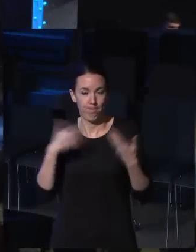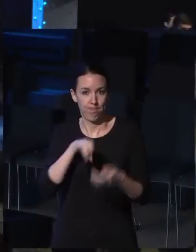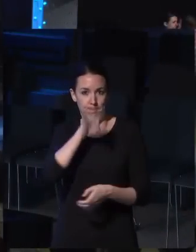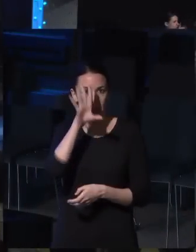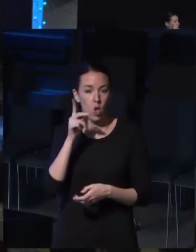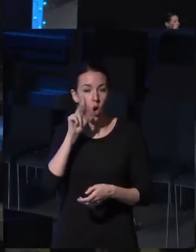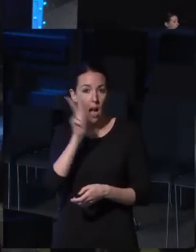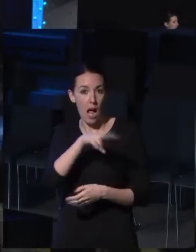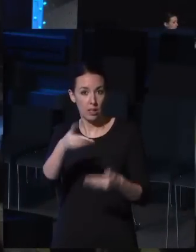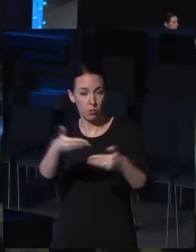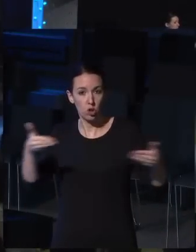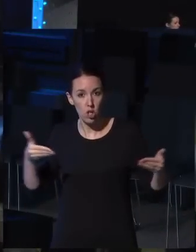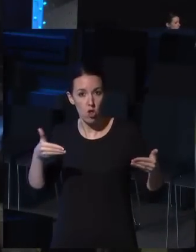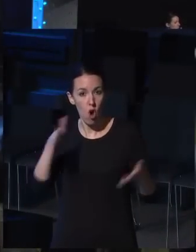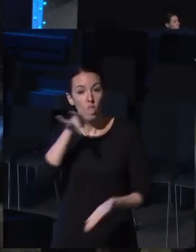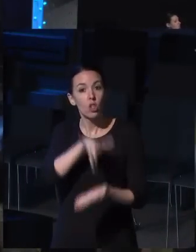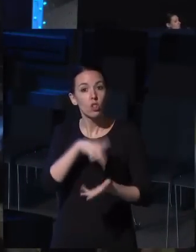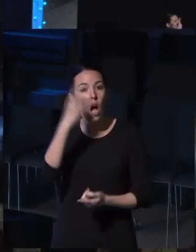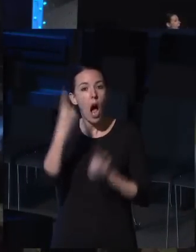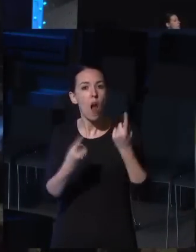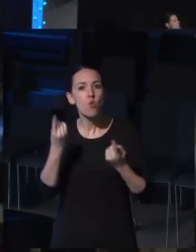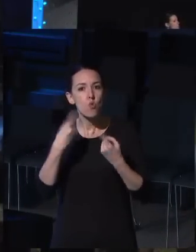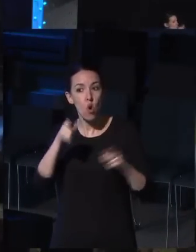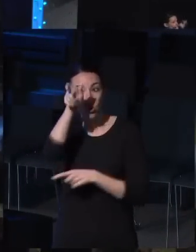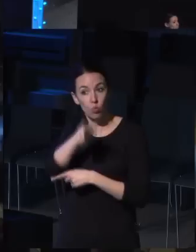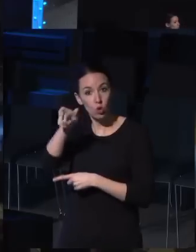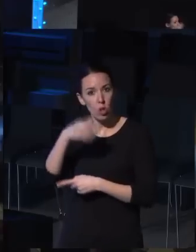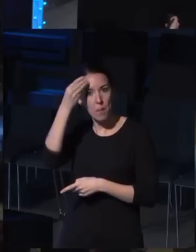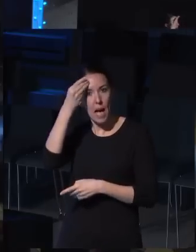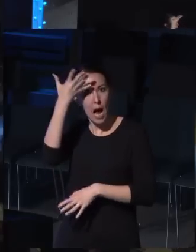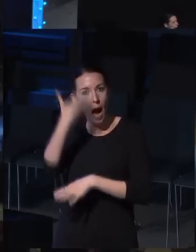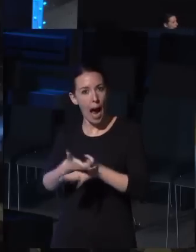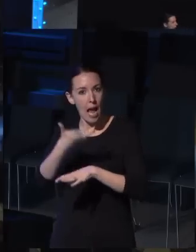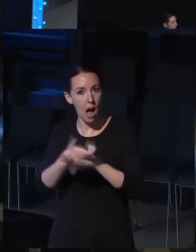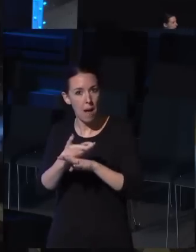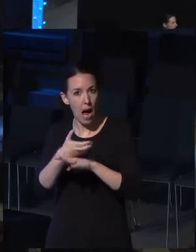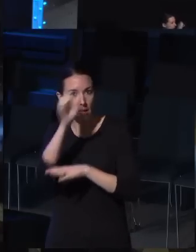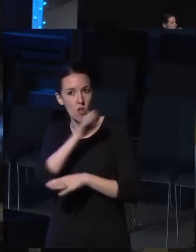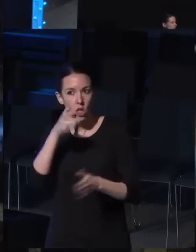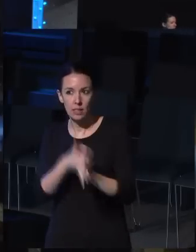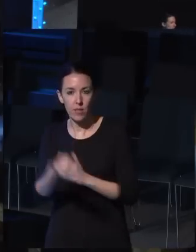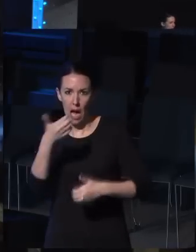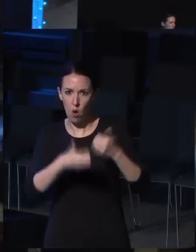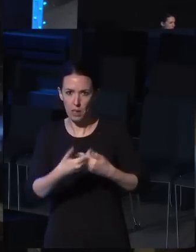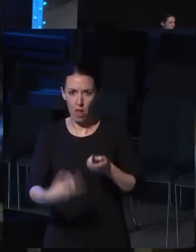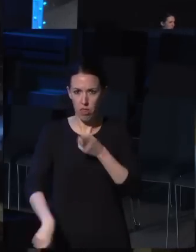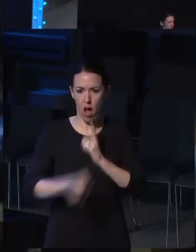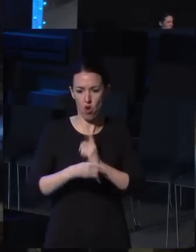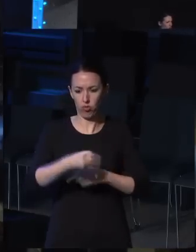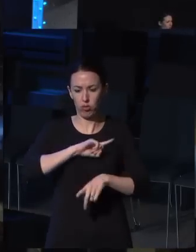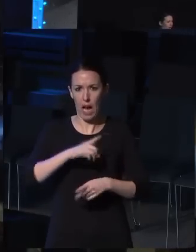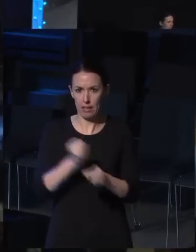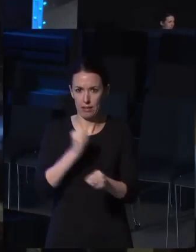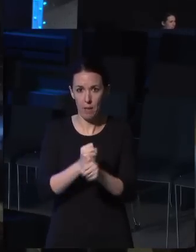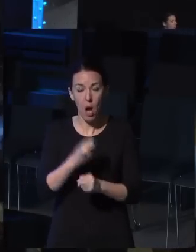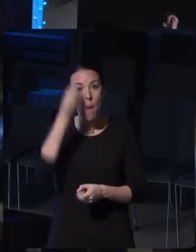esa exposición el momento en el cual algunos músicos pensaban que grabar canciones era competencia sobre tu trabajo. Ellos pensaban